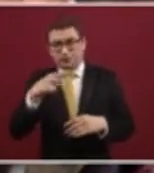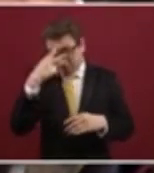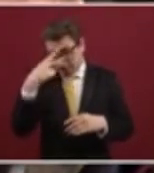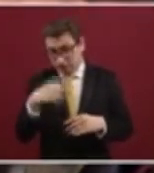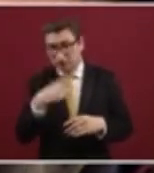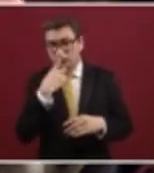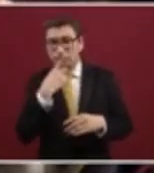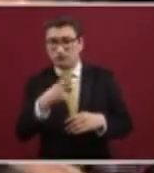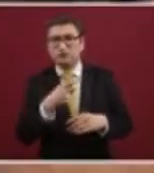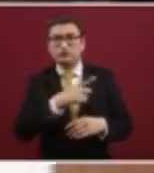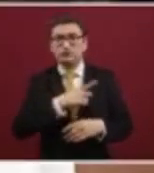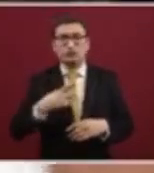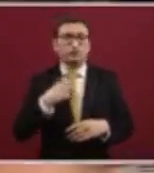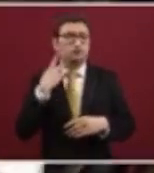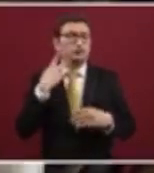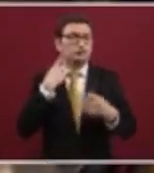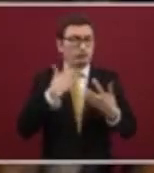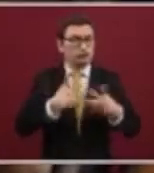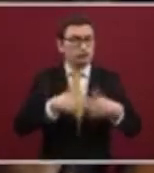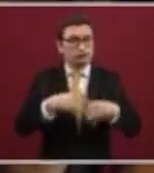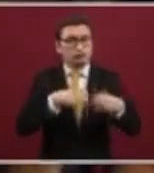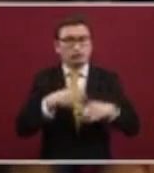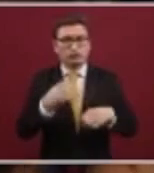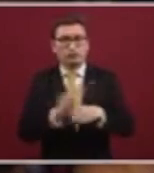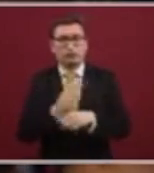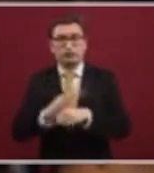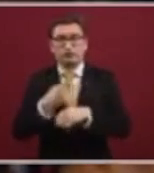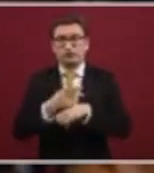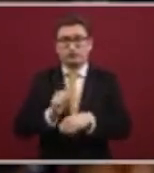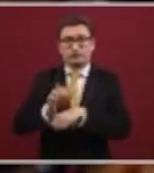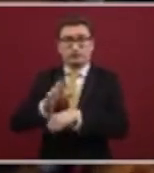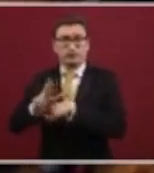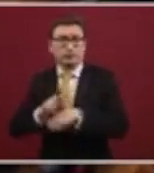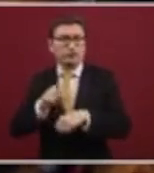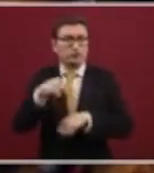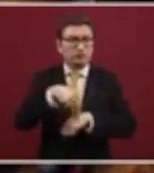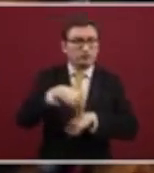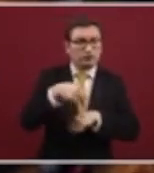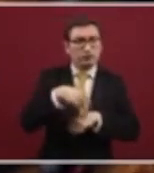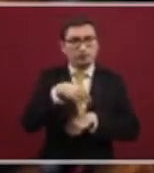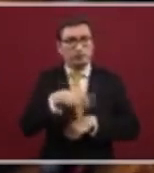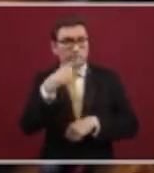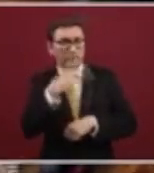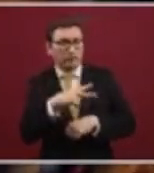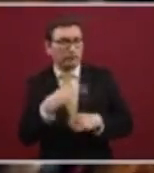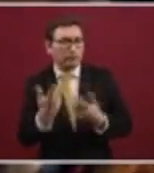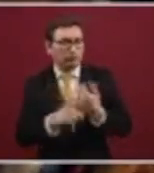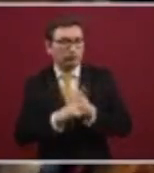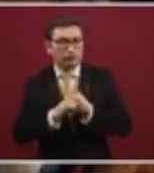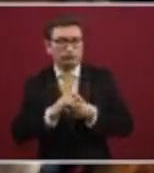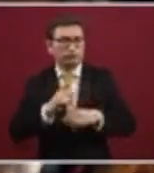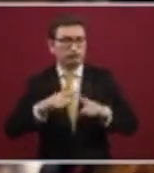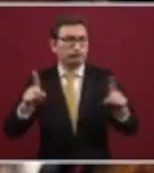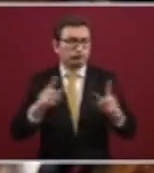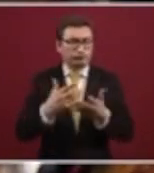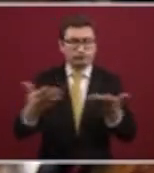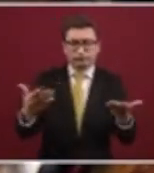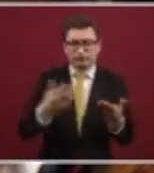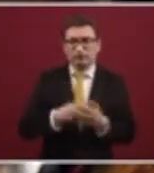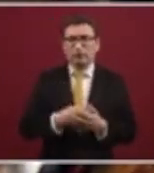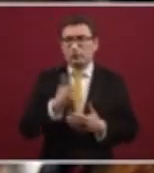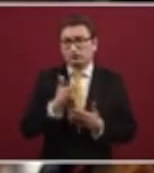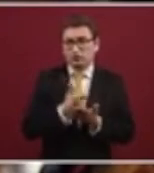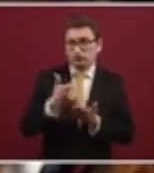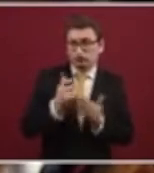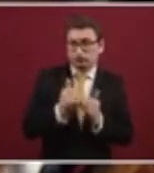tener política industrial, mira cómo andas, Salvador, Nicaragua, con todos sus problemas, mira, están convergiendo, y tú distanciándote en salarios, ¿cómo